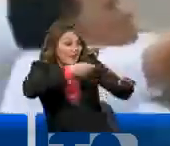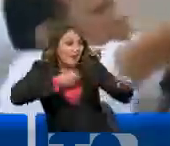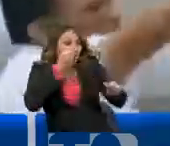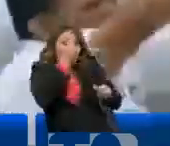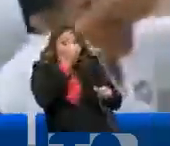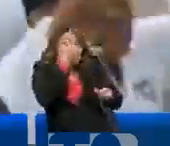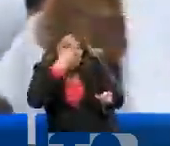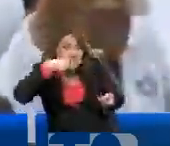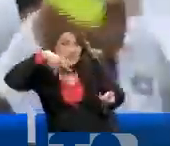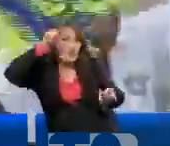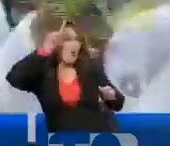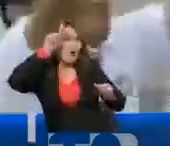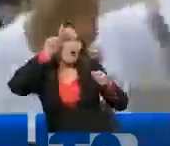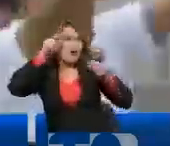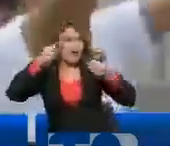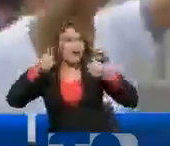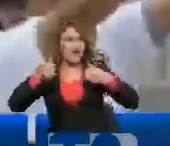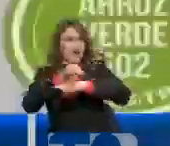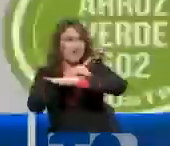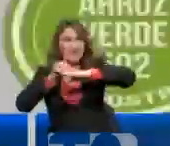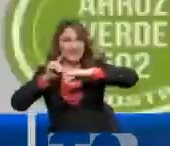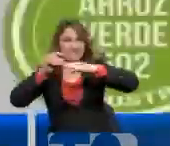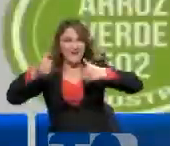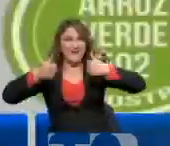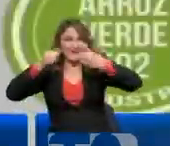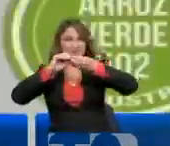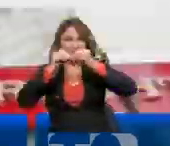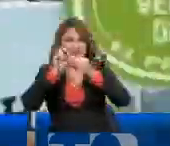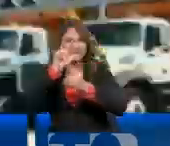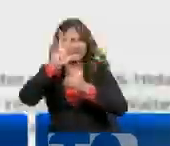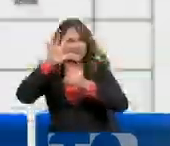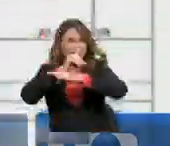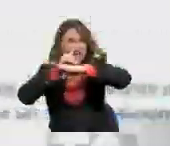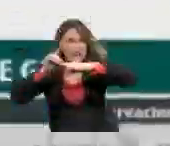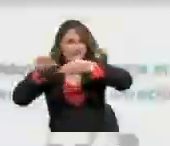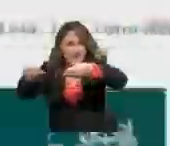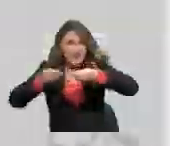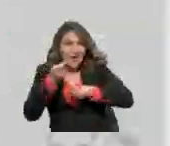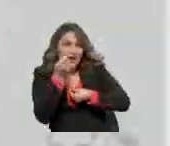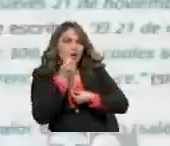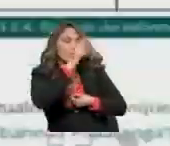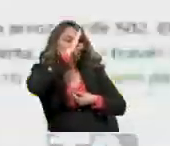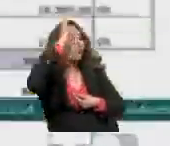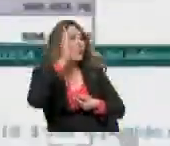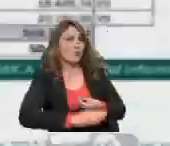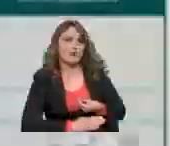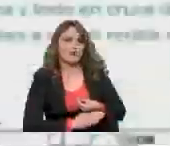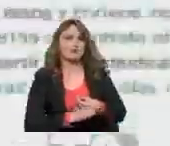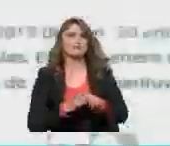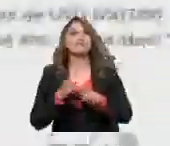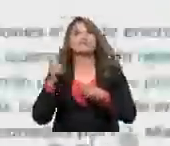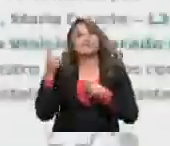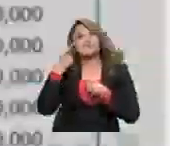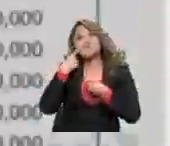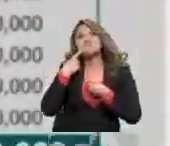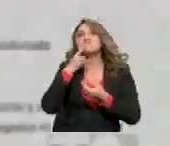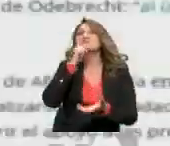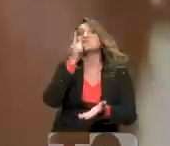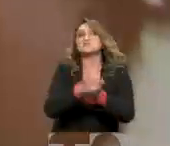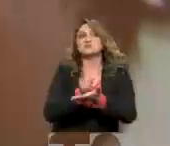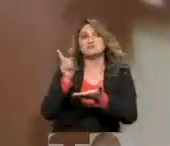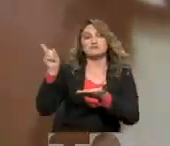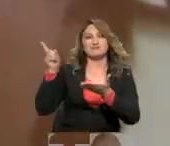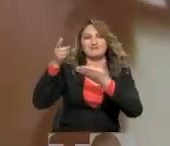$1.150.000 de la dirección financiera de Alianza País, como se señala en la investigación Arroz Verde y Lucas Majano, del portal Mil Hojas y La